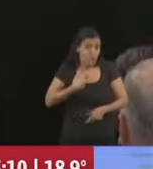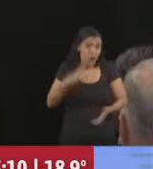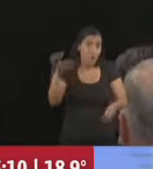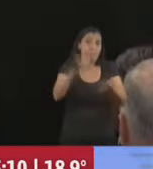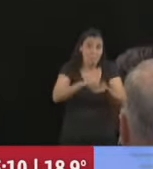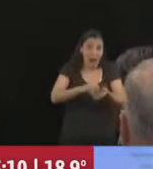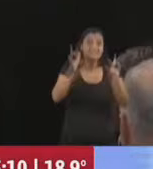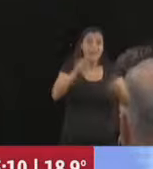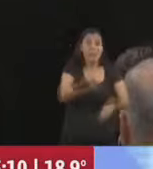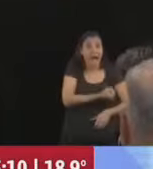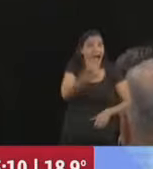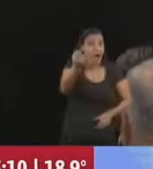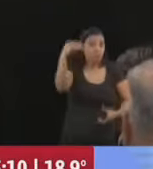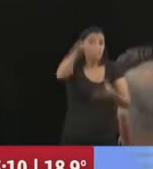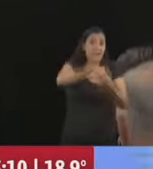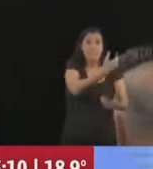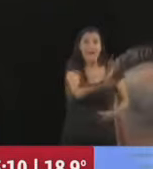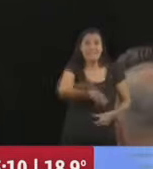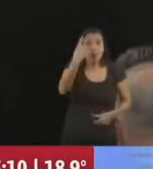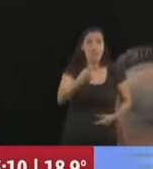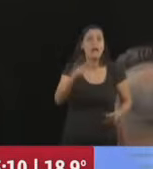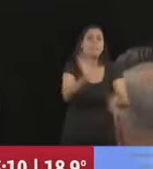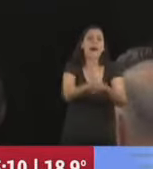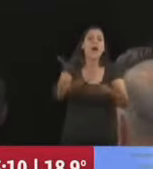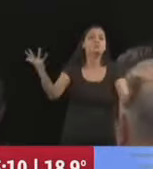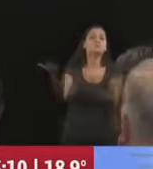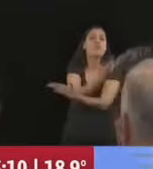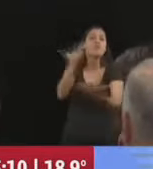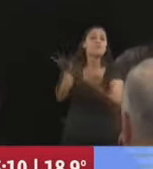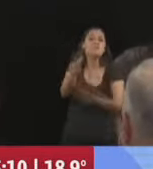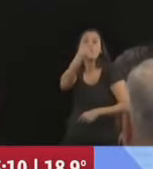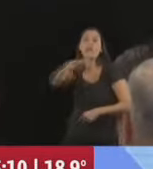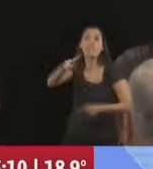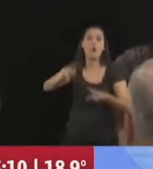le proponemos escuchar algo. Termine. Sí.